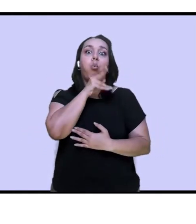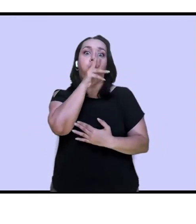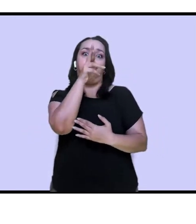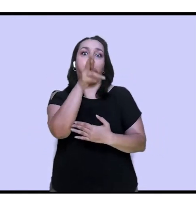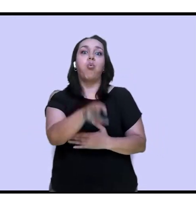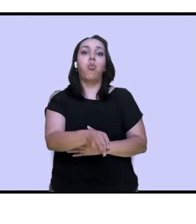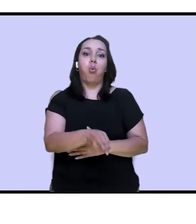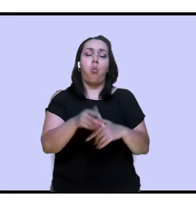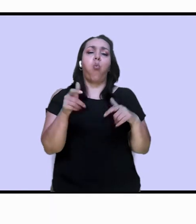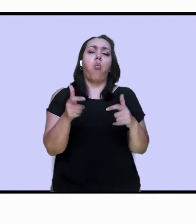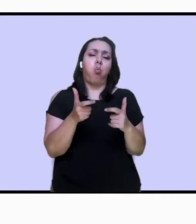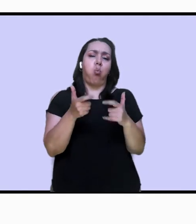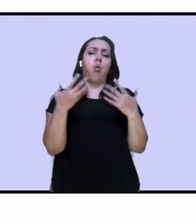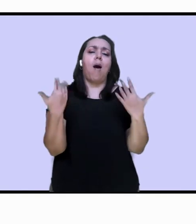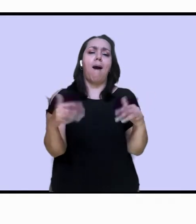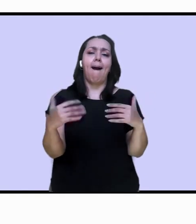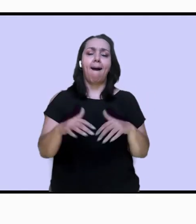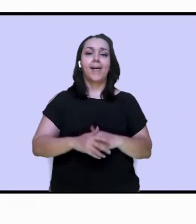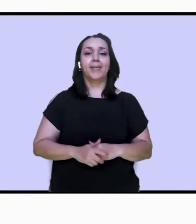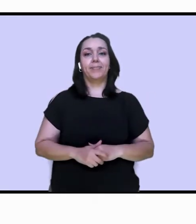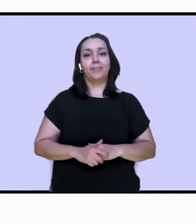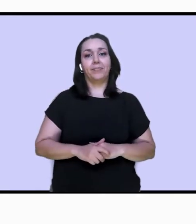una realidad que enriquece.